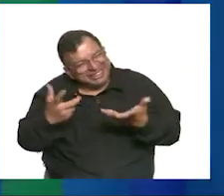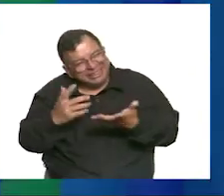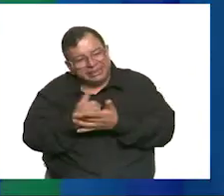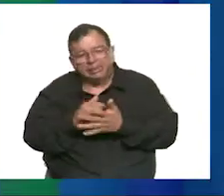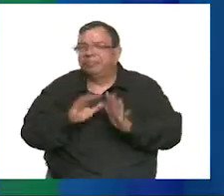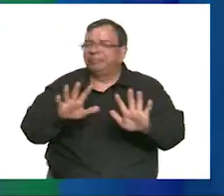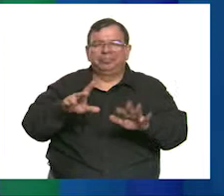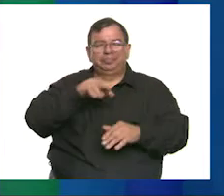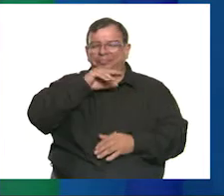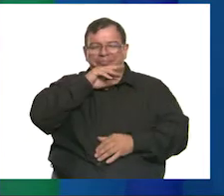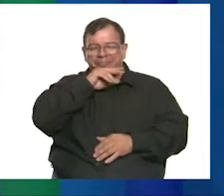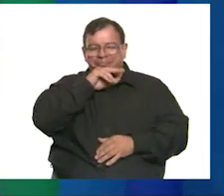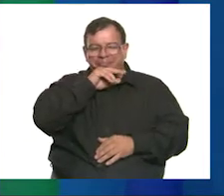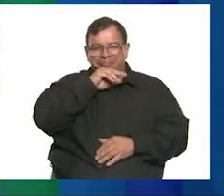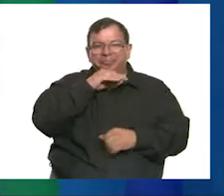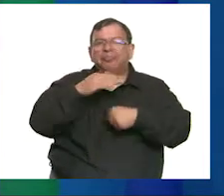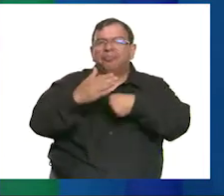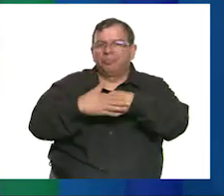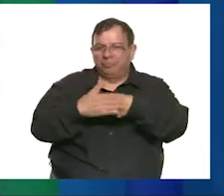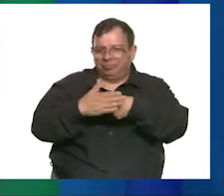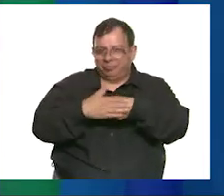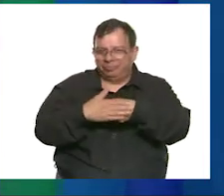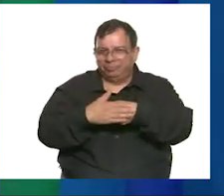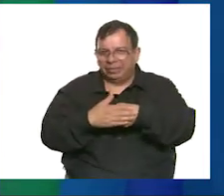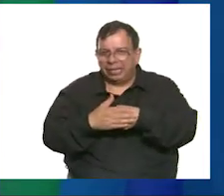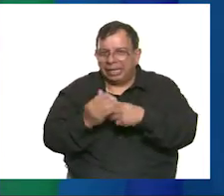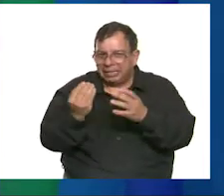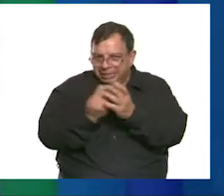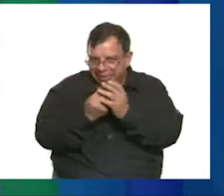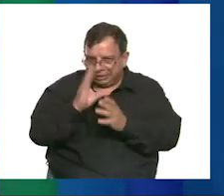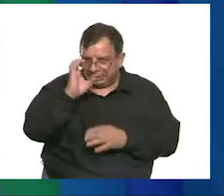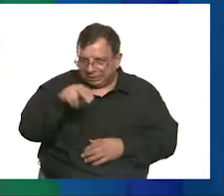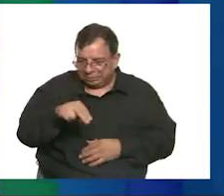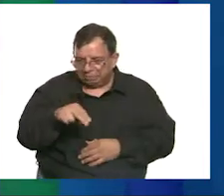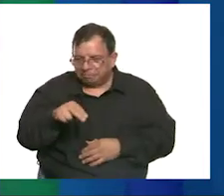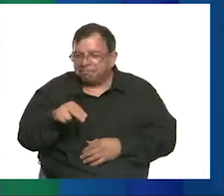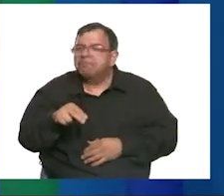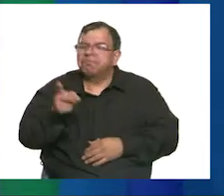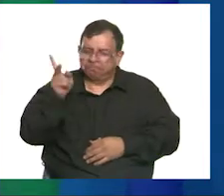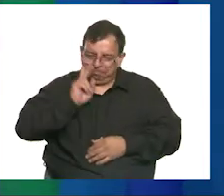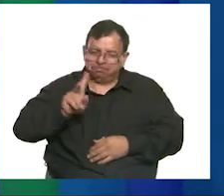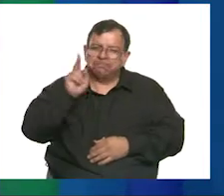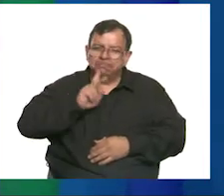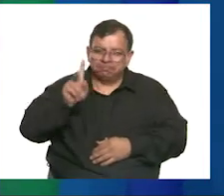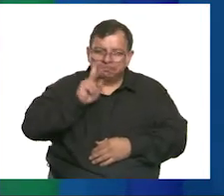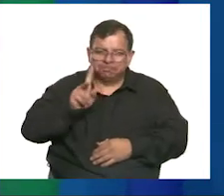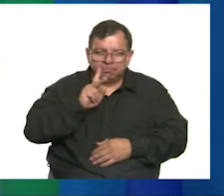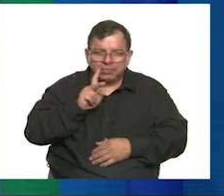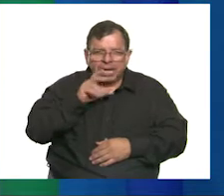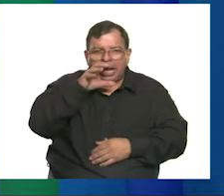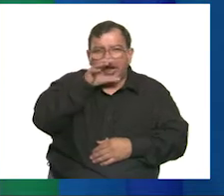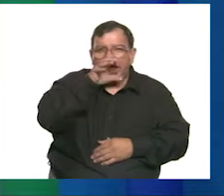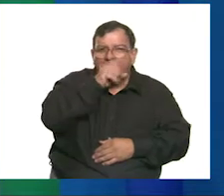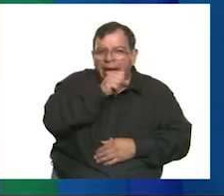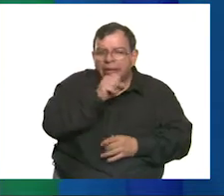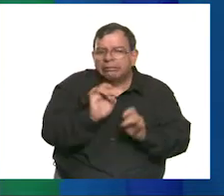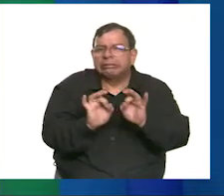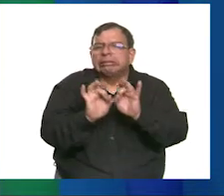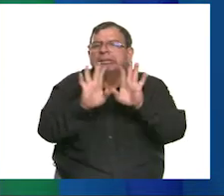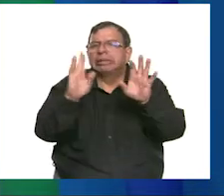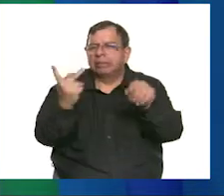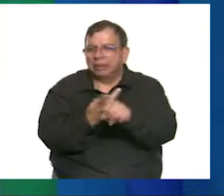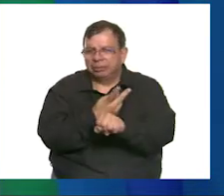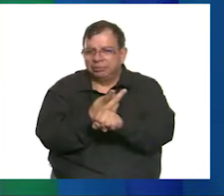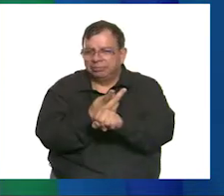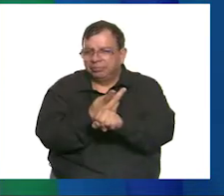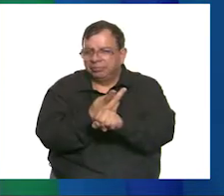no te preocupes. En las próximas clases de ciencias naturales vamos a experimentar con el calor y sus efectos